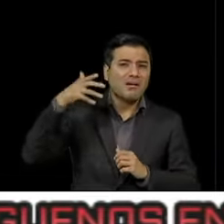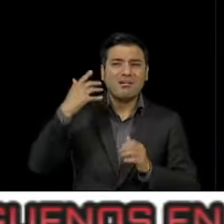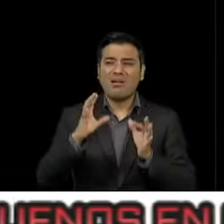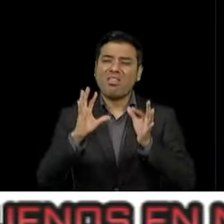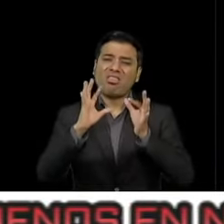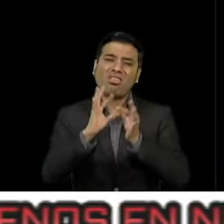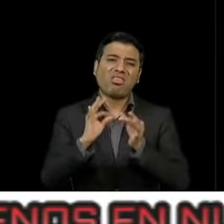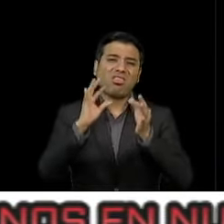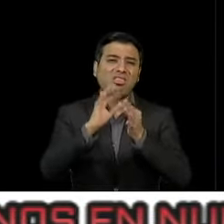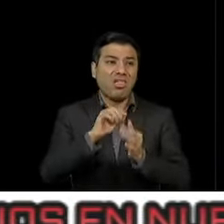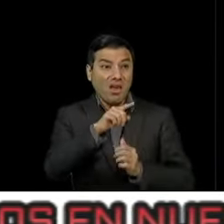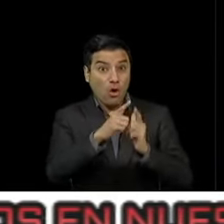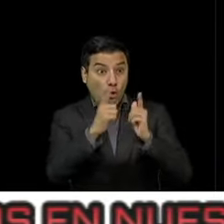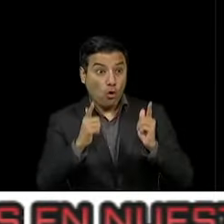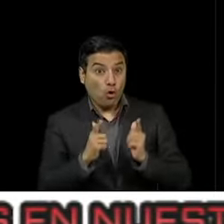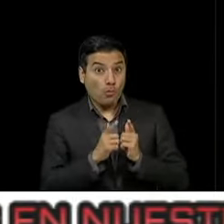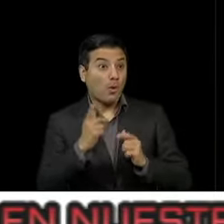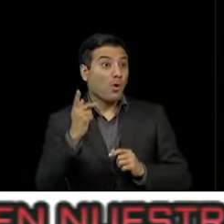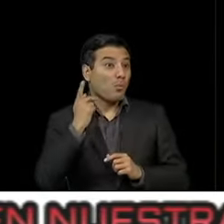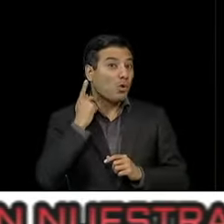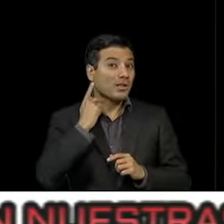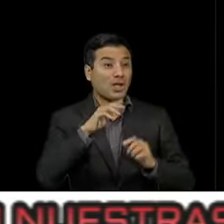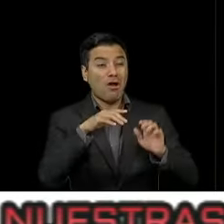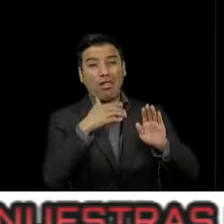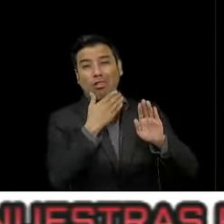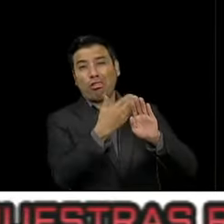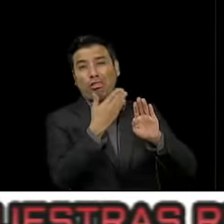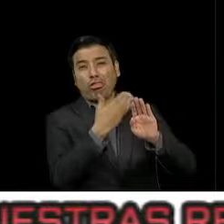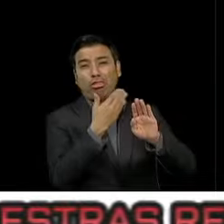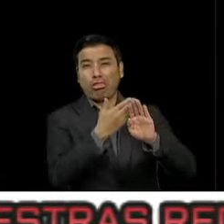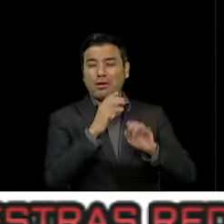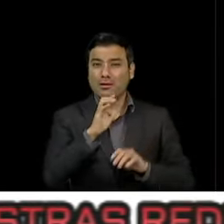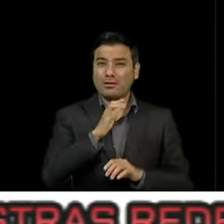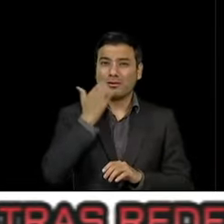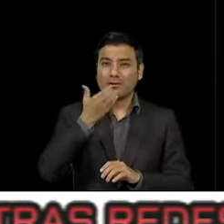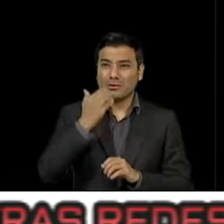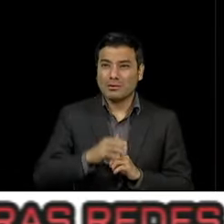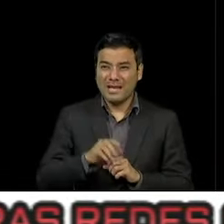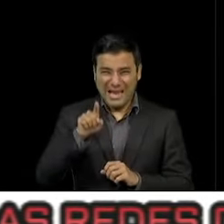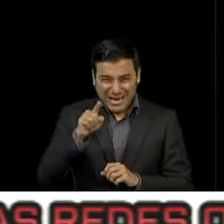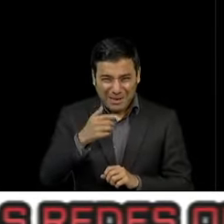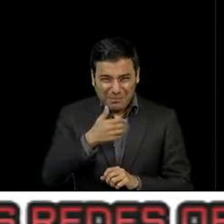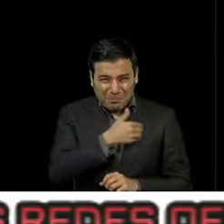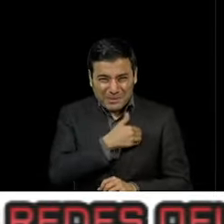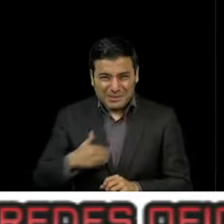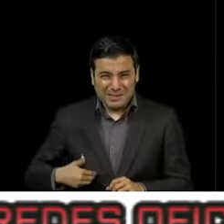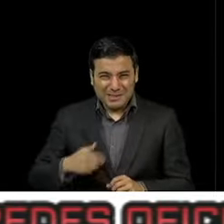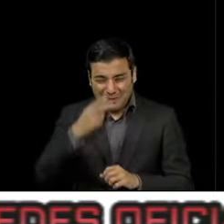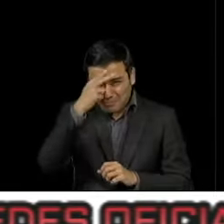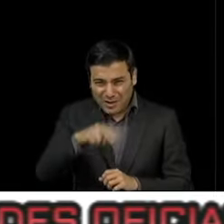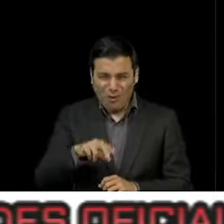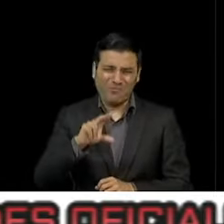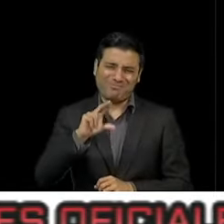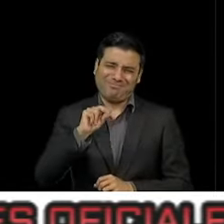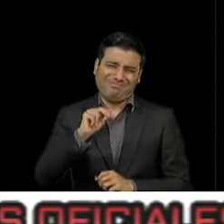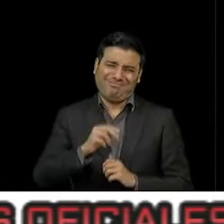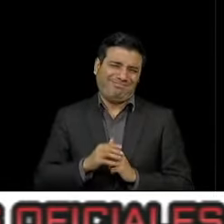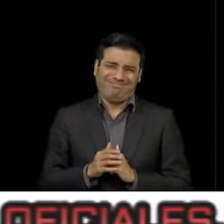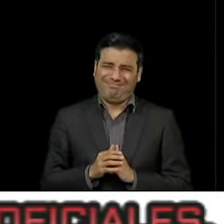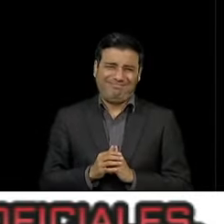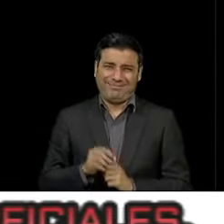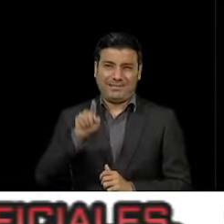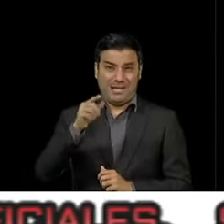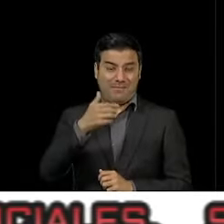y sigue tratando de jalar agua a su molino. No podemos llamarle presidente de la República a López Obrador porque no gobierna para todas y